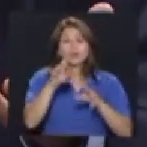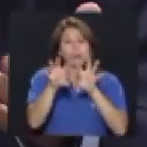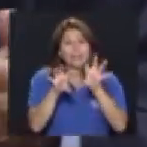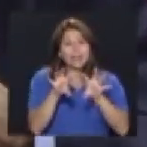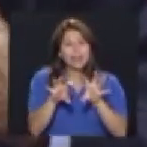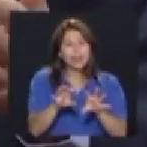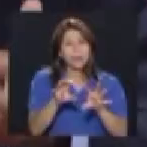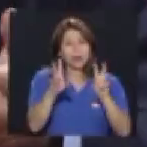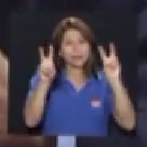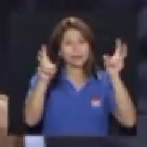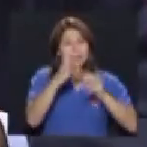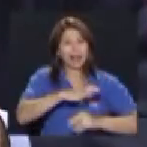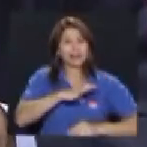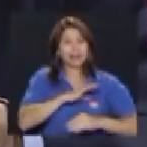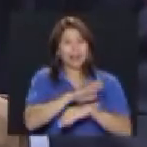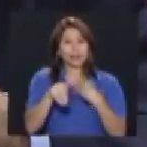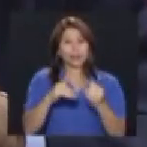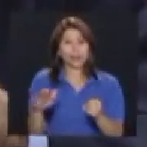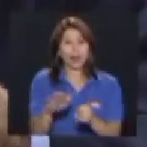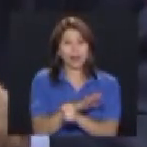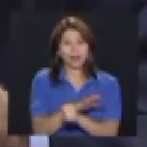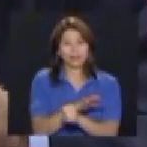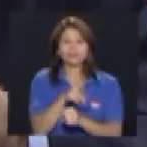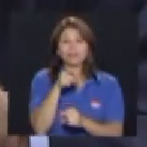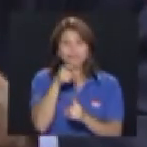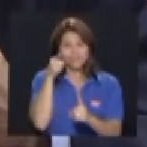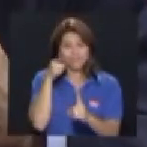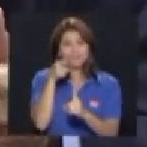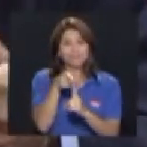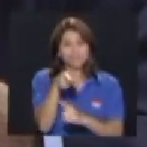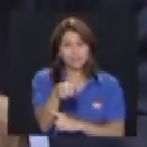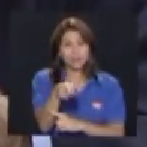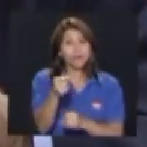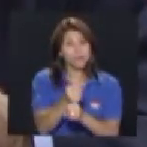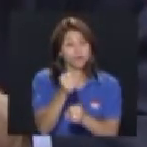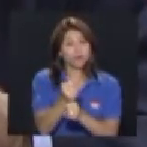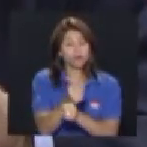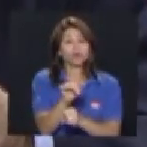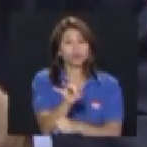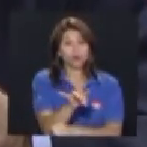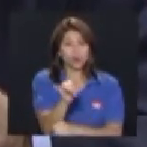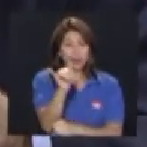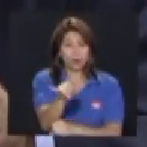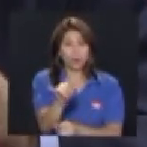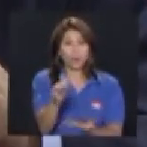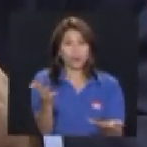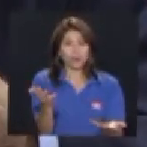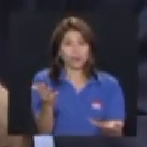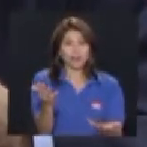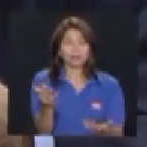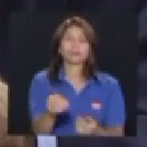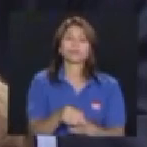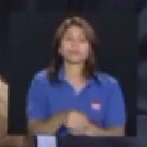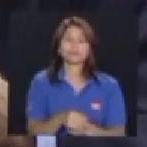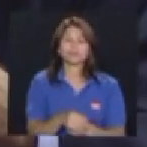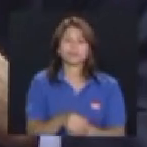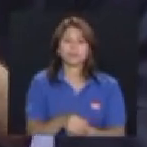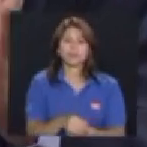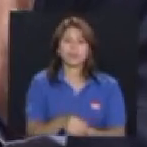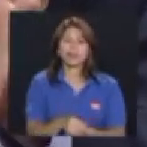calidad total, está inspirado en calidad total y funciona como tal. Es en ese